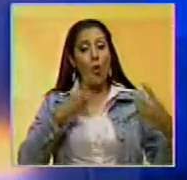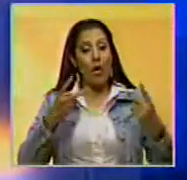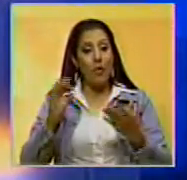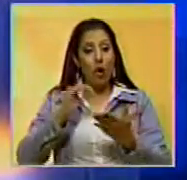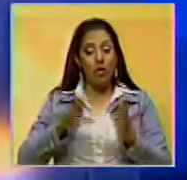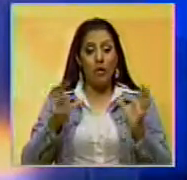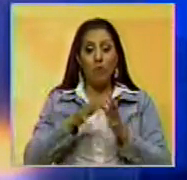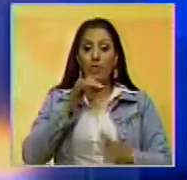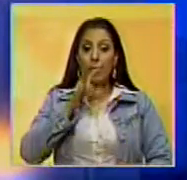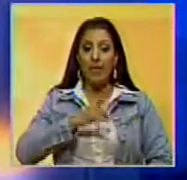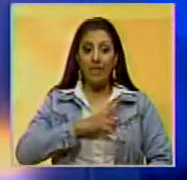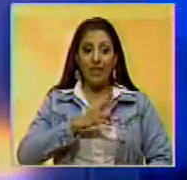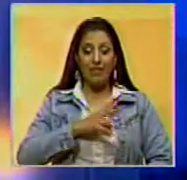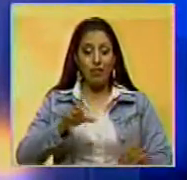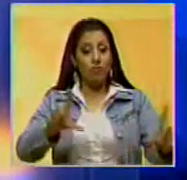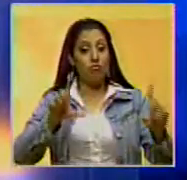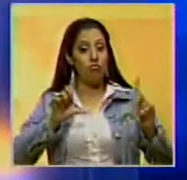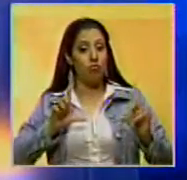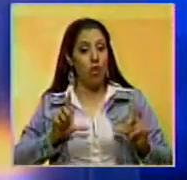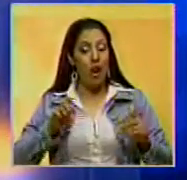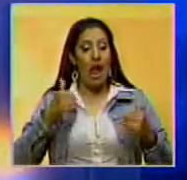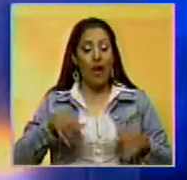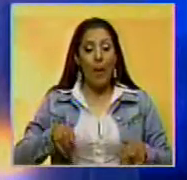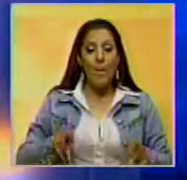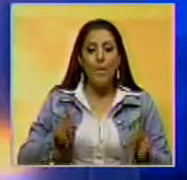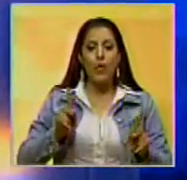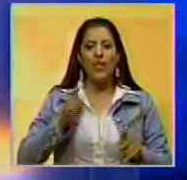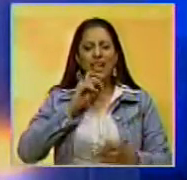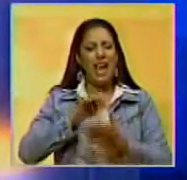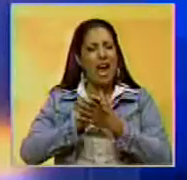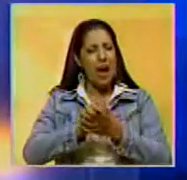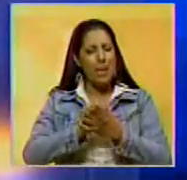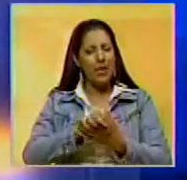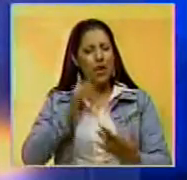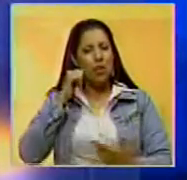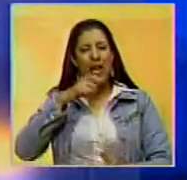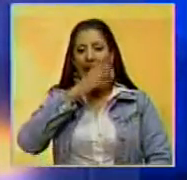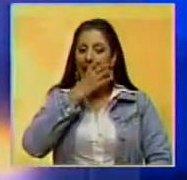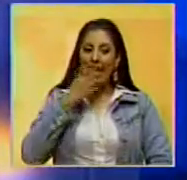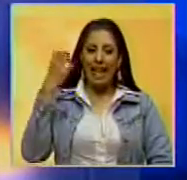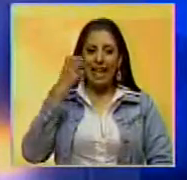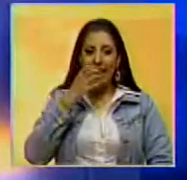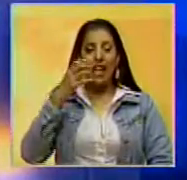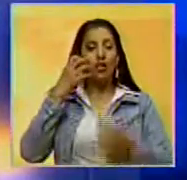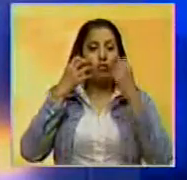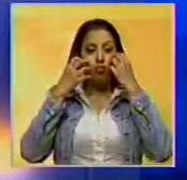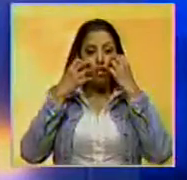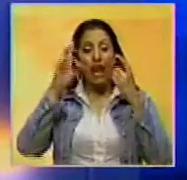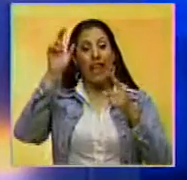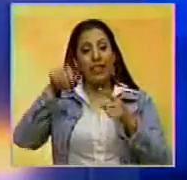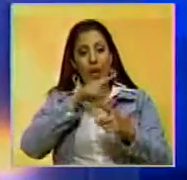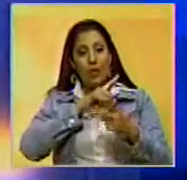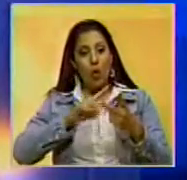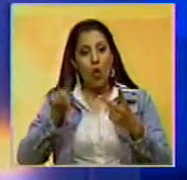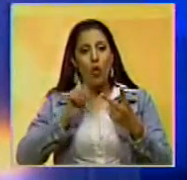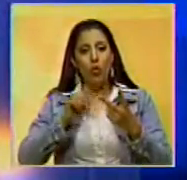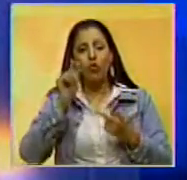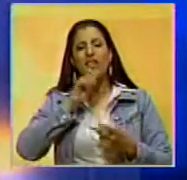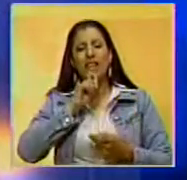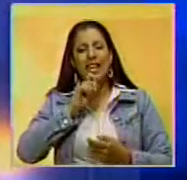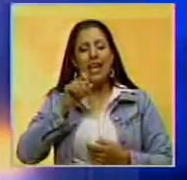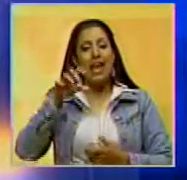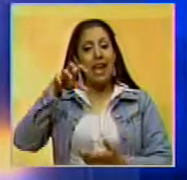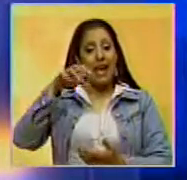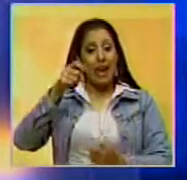Nuevamente, el equipo de Noticiero Venevisión fue galardonado en esta oportunidad. Nuestros compañeros Elianta Quintero, Gregorio Rojas y Eliezer Hernández, corresponsal del